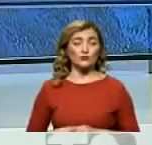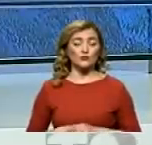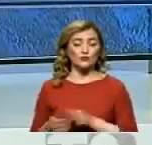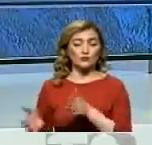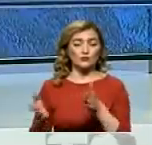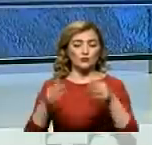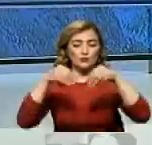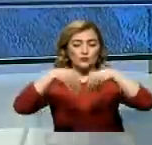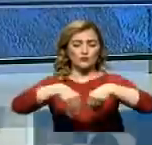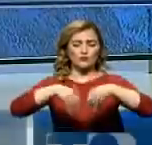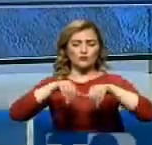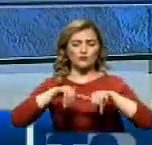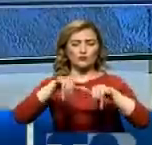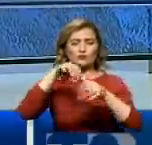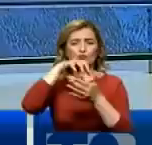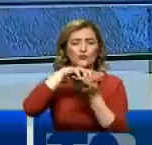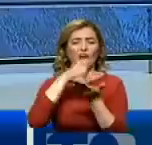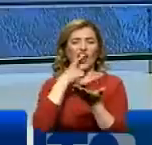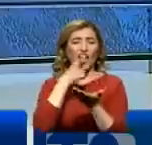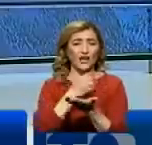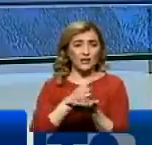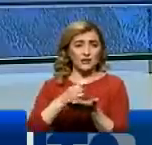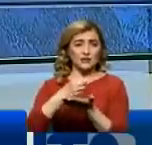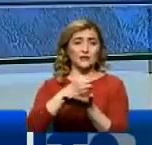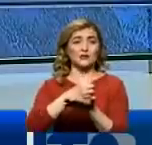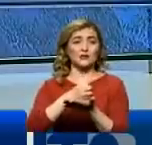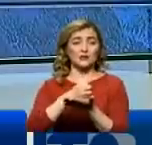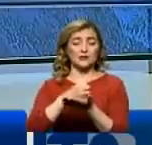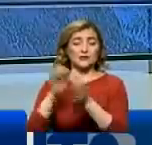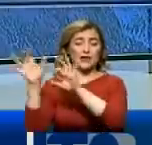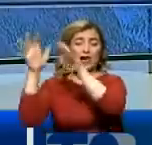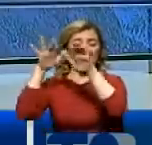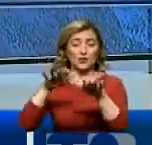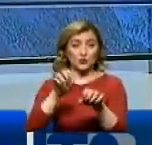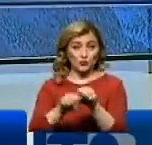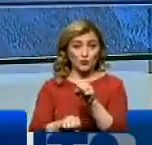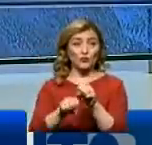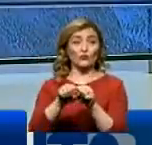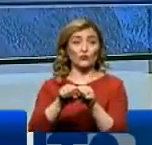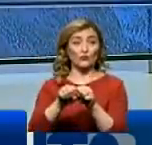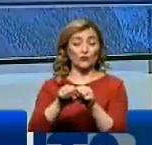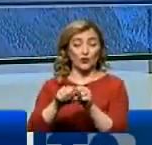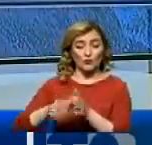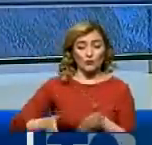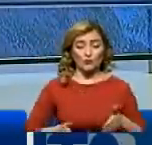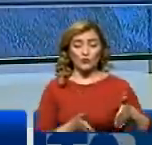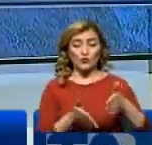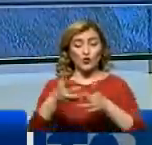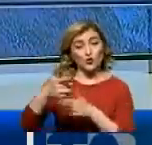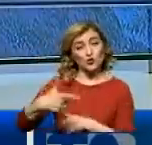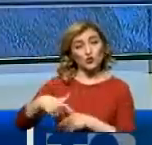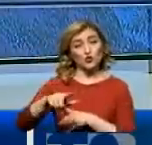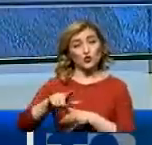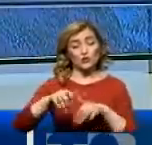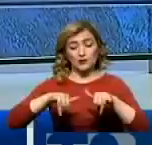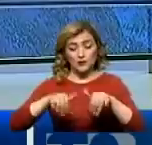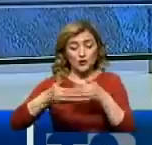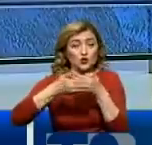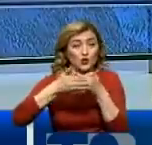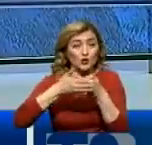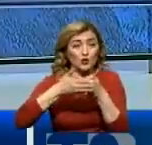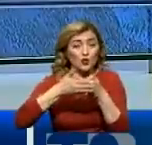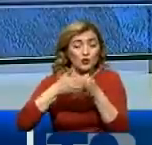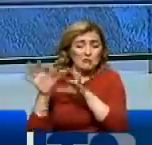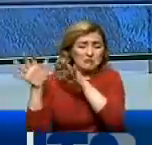Las lluvias no paran en la provincia del Oro y ya se han registrado derrumbes y otros daños. La vía que une esta provincia con Loja continúa cerrada luego de un